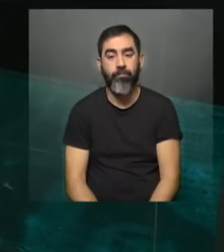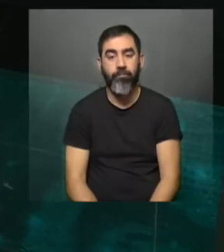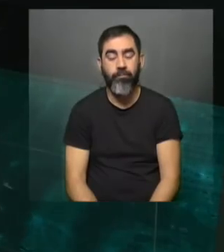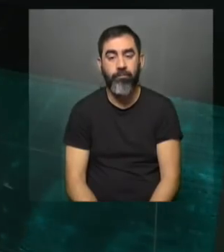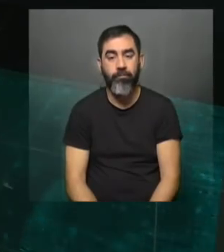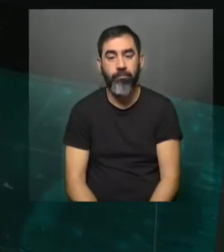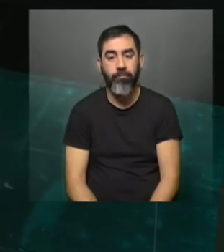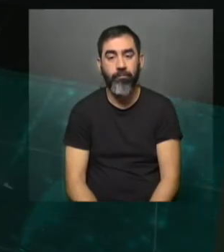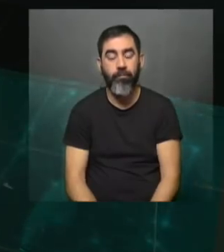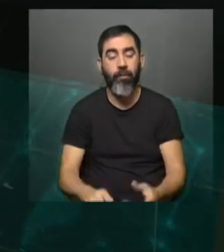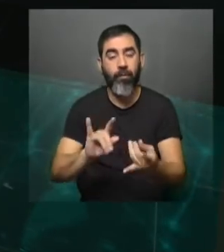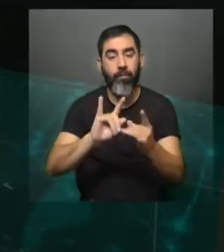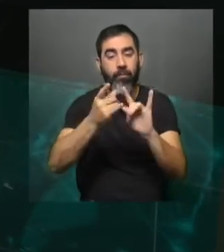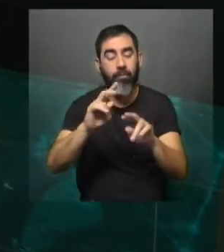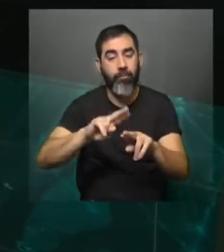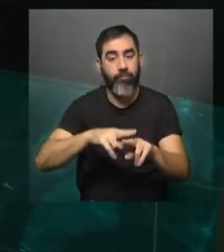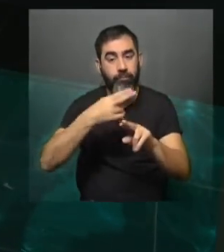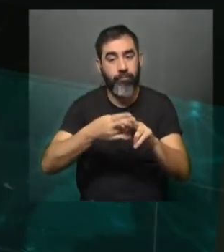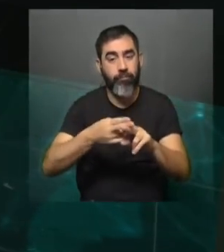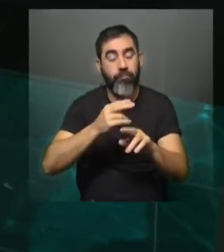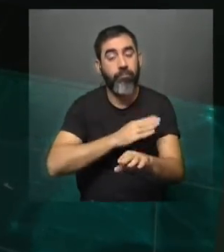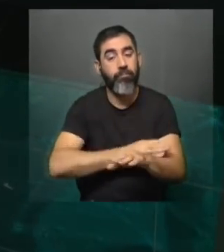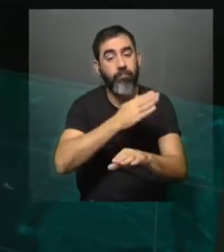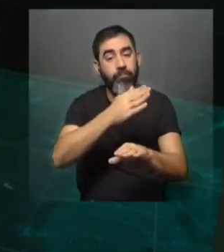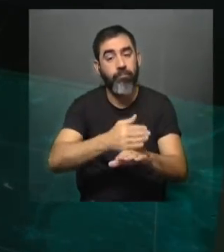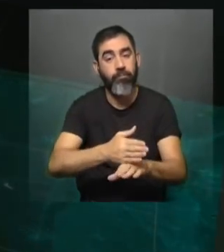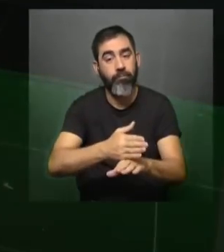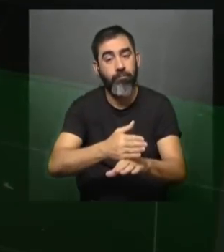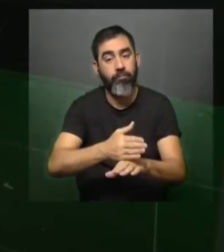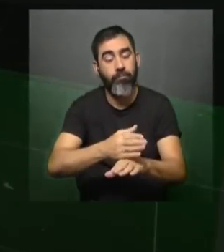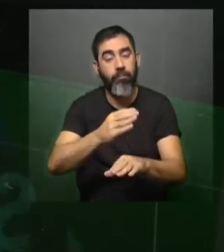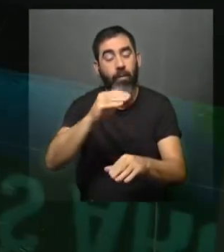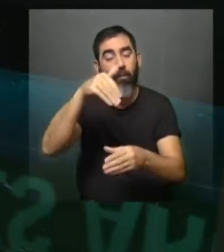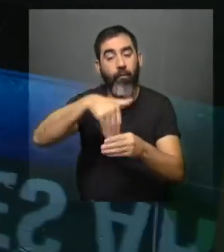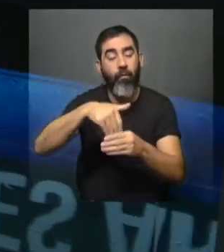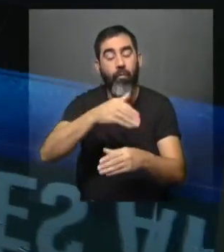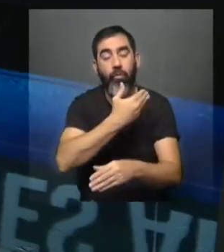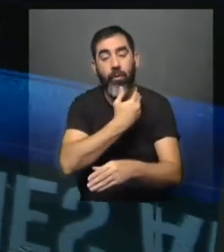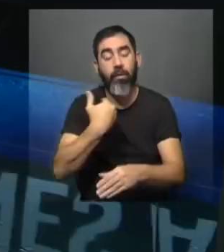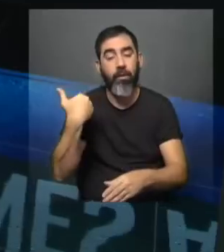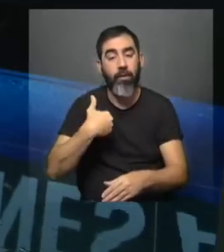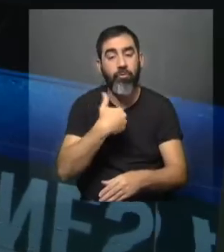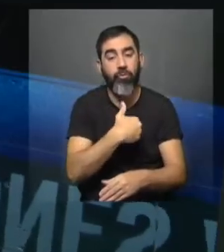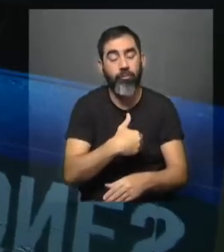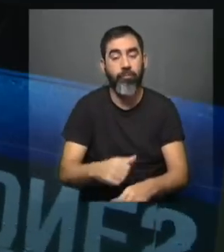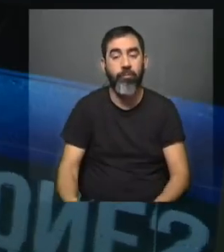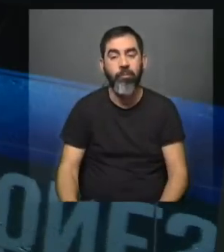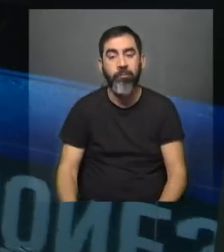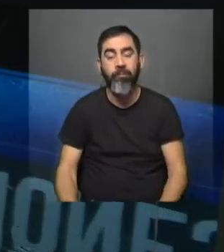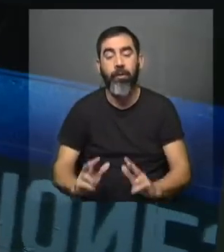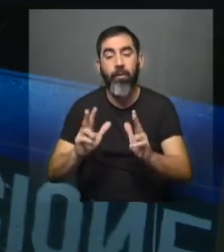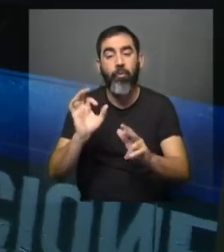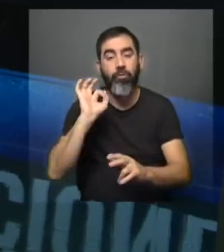bueno volvemos al parlamento porque hubo repercusiones de lo que fueron las paso en la República Argentina en ese marco se pronunció